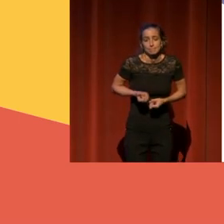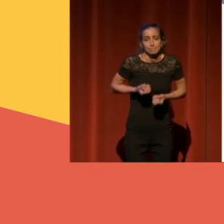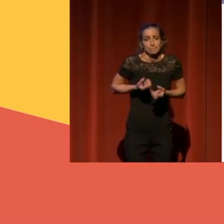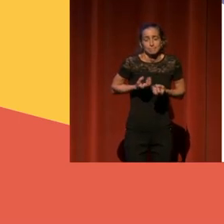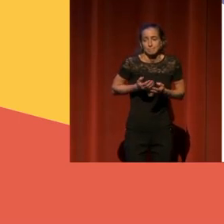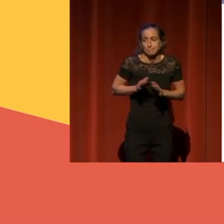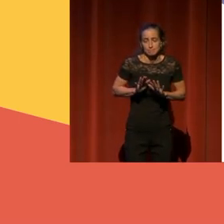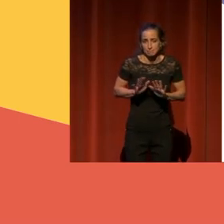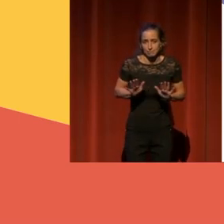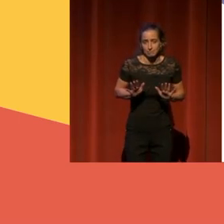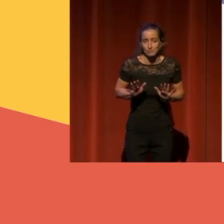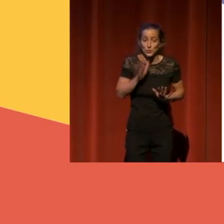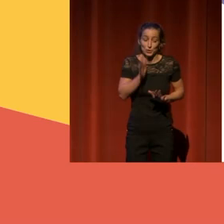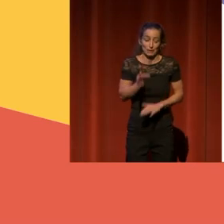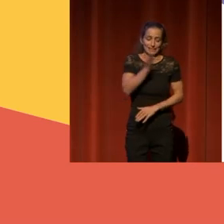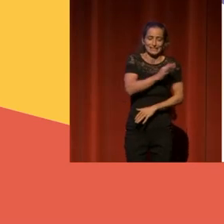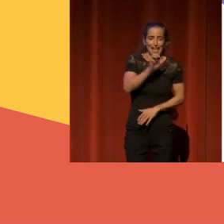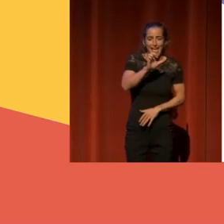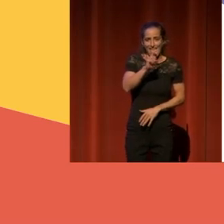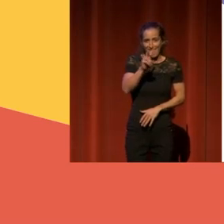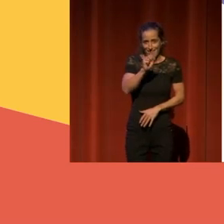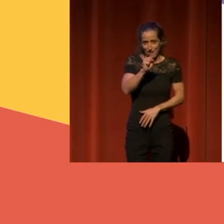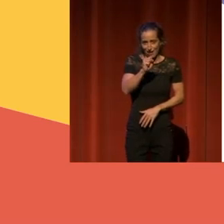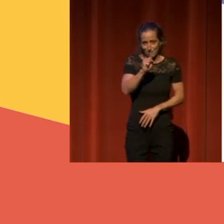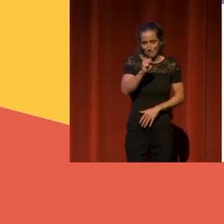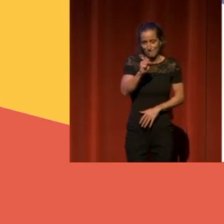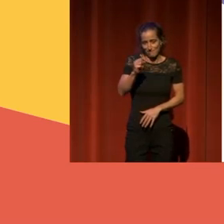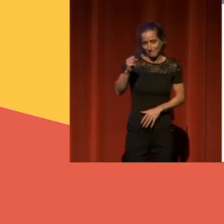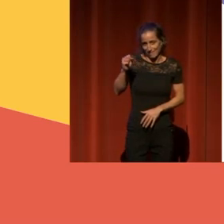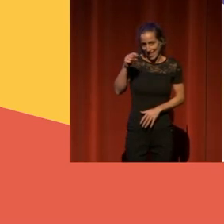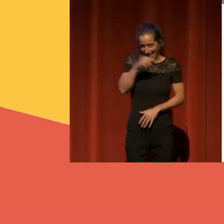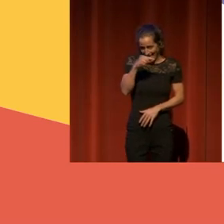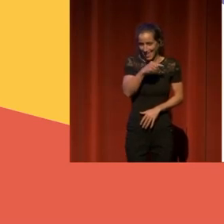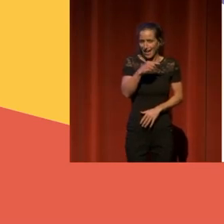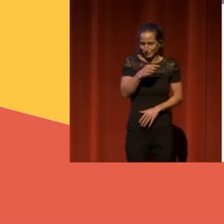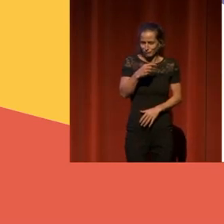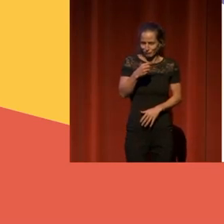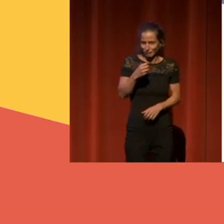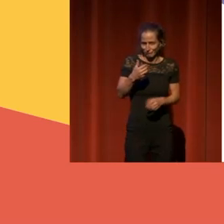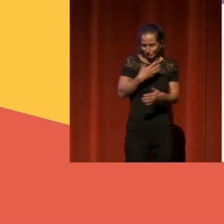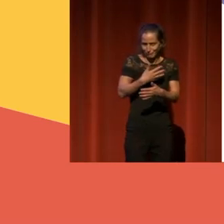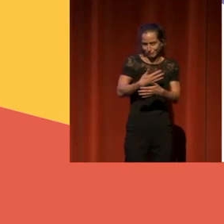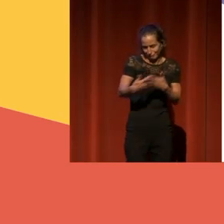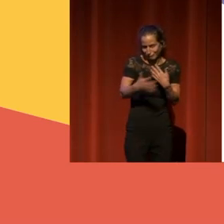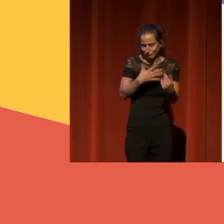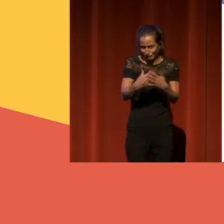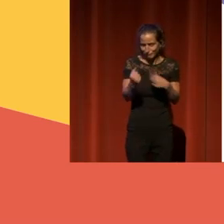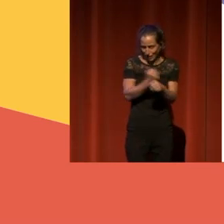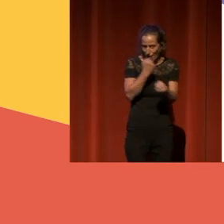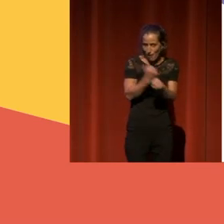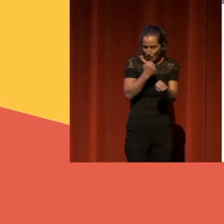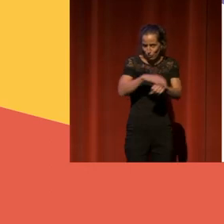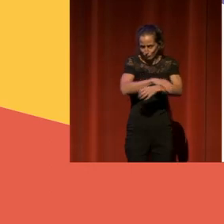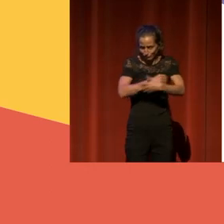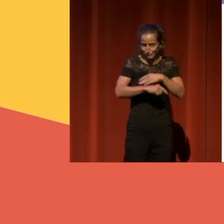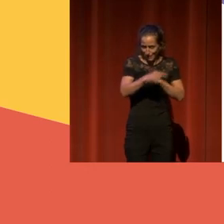porque Eva, que ha realizado el trabajo de campo, pues os va a contar las cosas que hemos